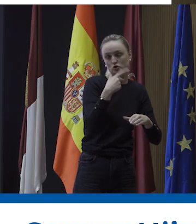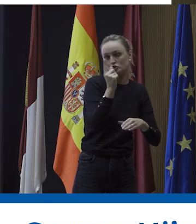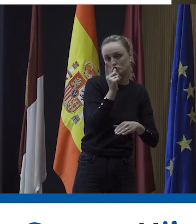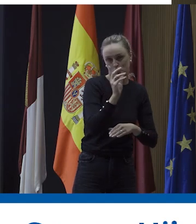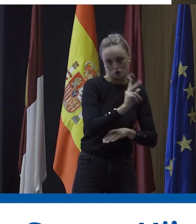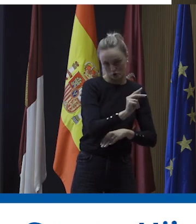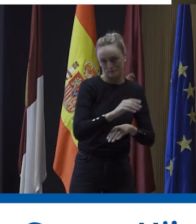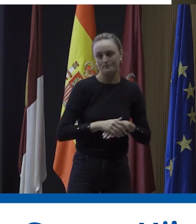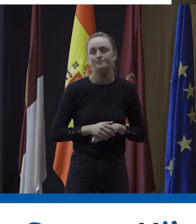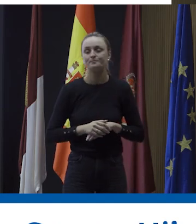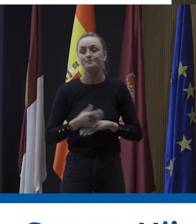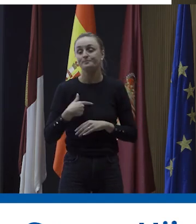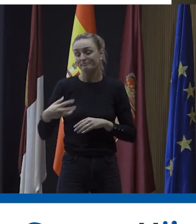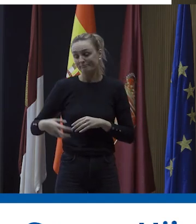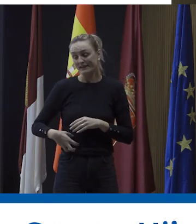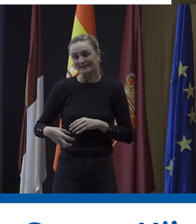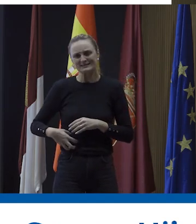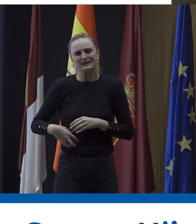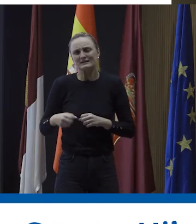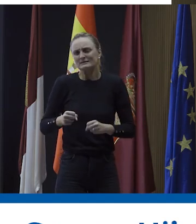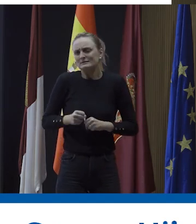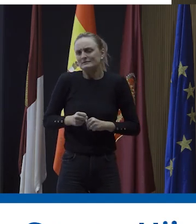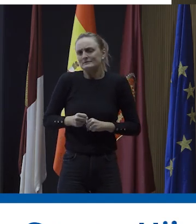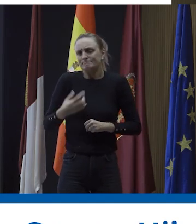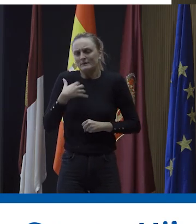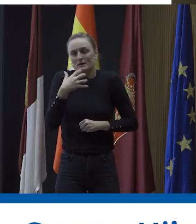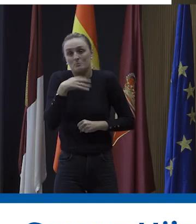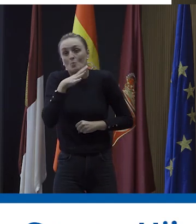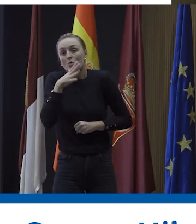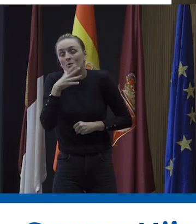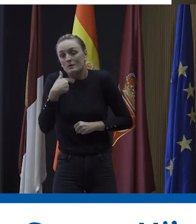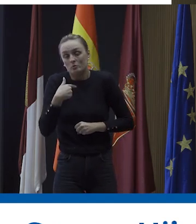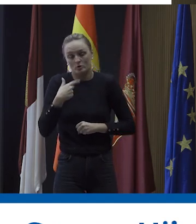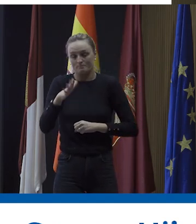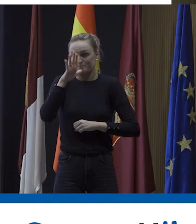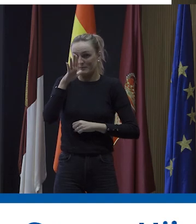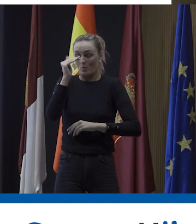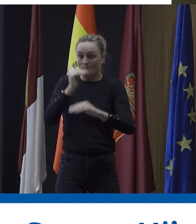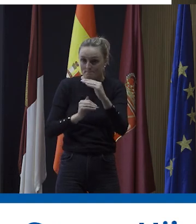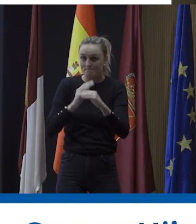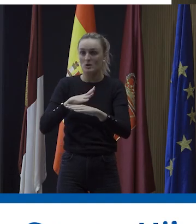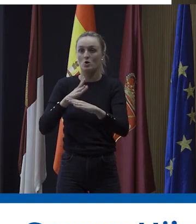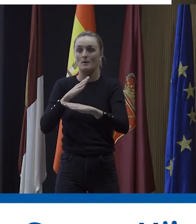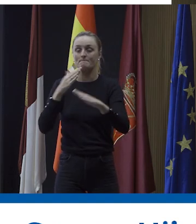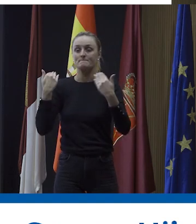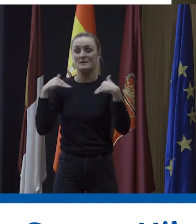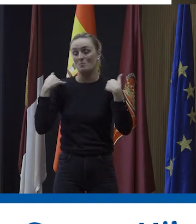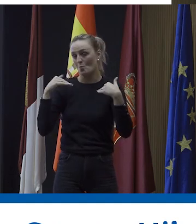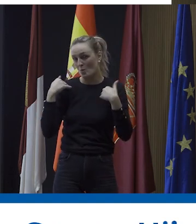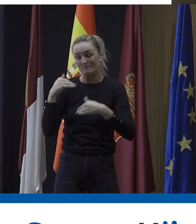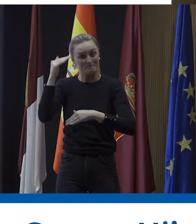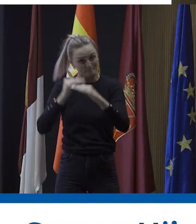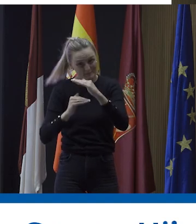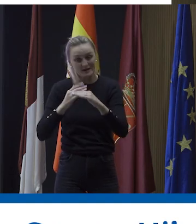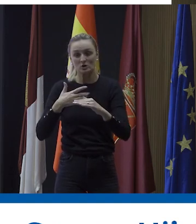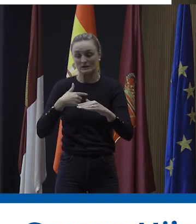el estreñimiento sucede porque me muevo menos, porque bebo menos y porque se ralentiza también la motilidad intestinal. El intestino